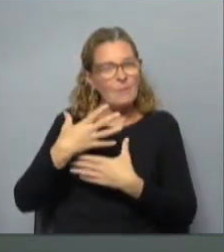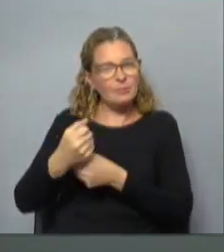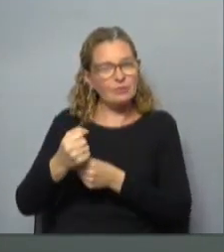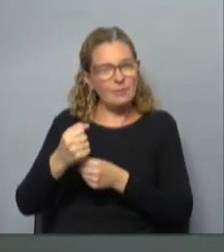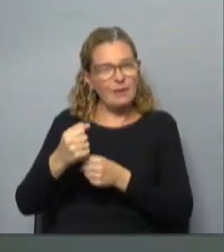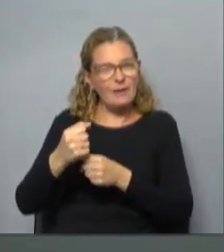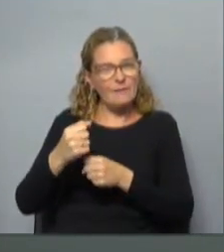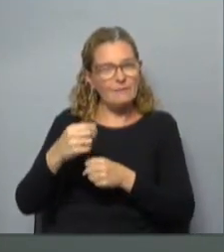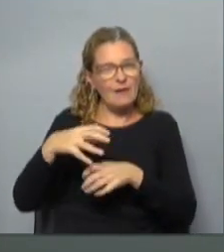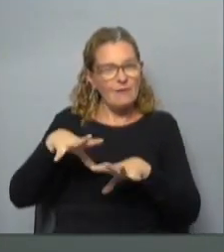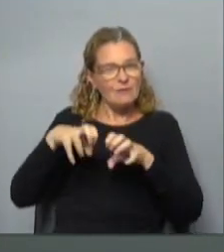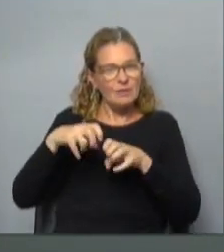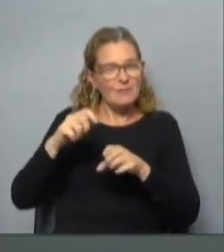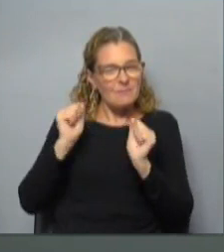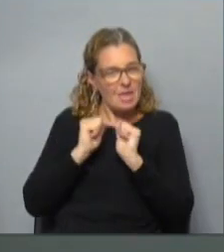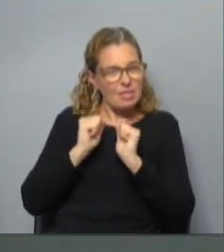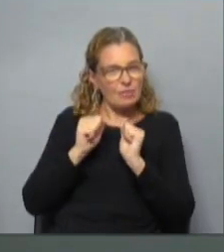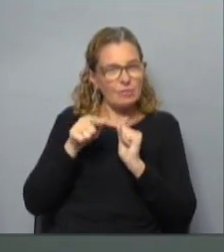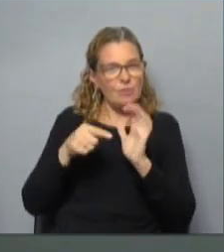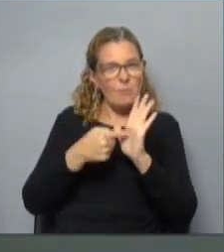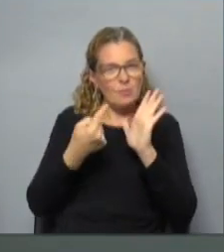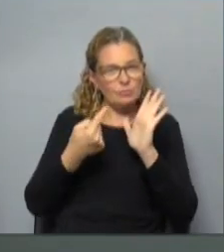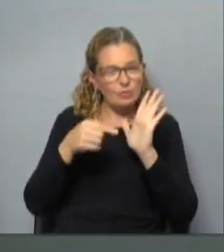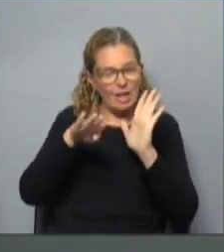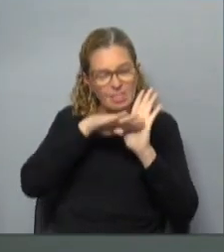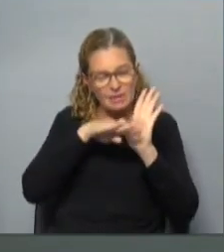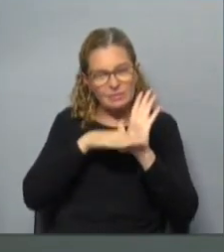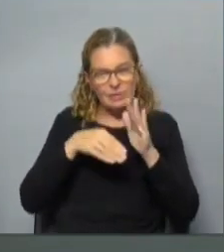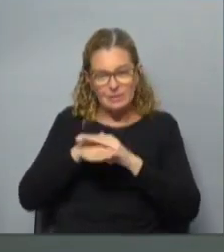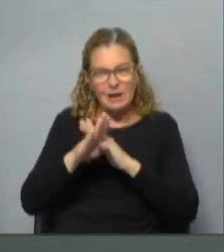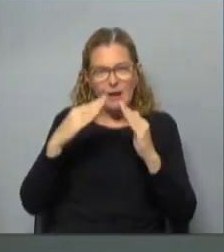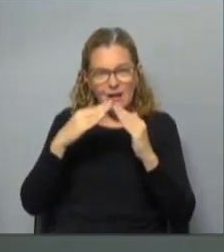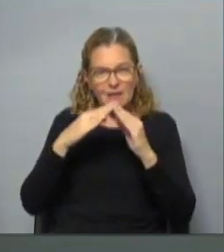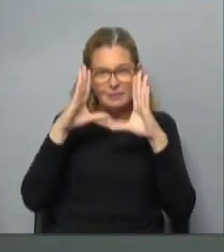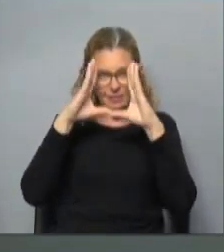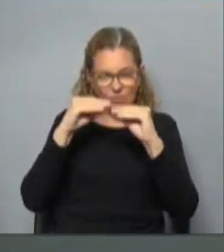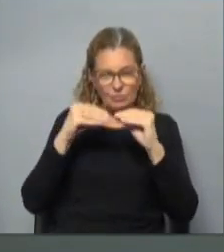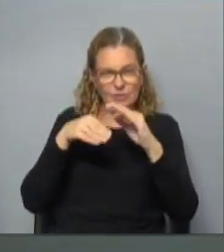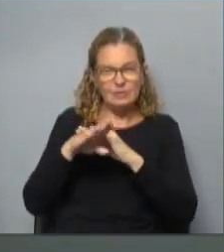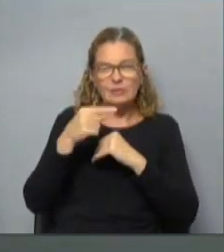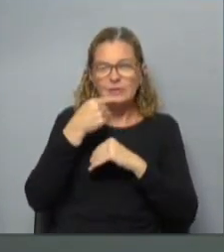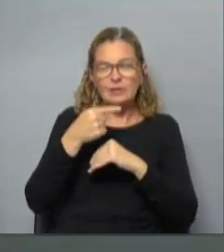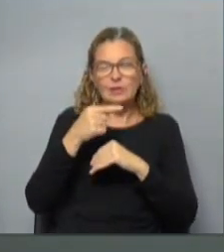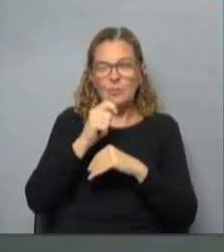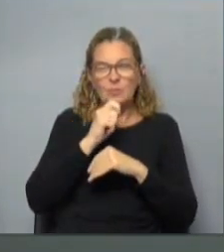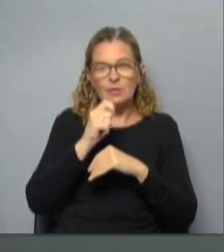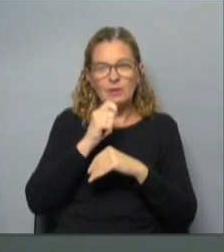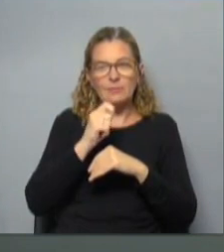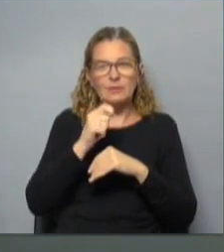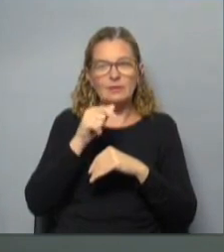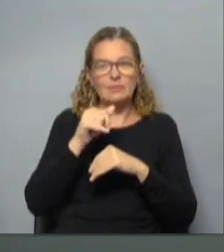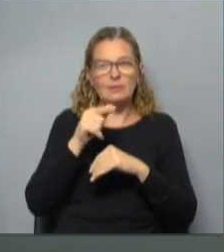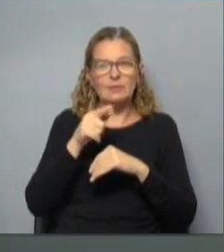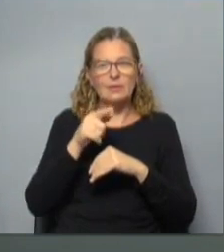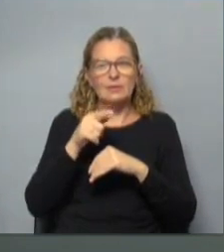campaña vivir sin miedo que uno de los puntos que incluía era el de los allanamientos nocturnos dijo en el programa diario de campaña de